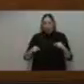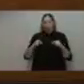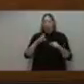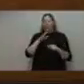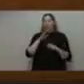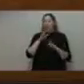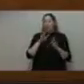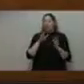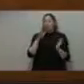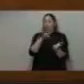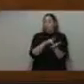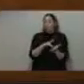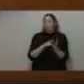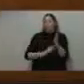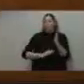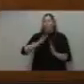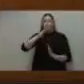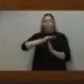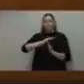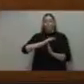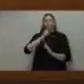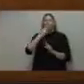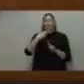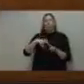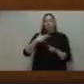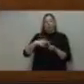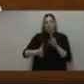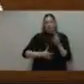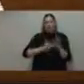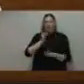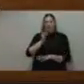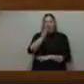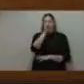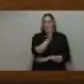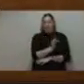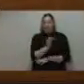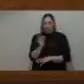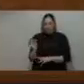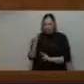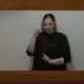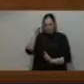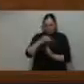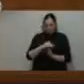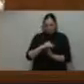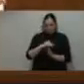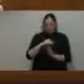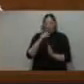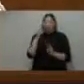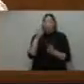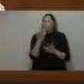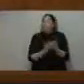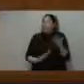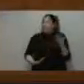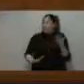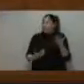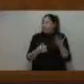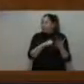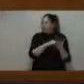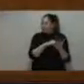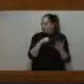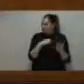presupuestario. Y esto lo leíamos en un periódico independiente y que leen como nosotros